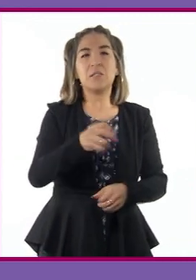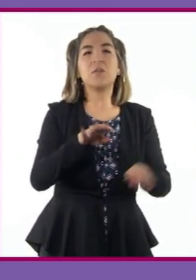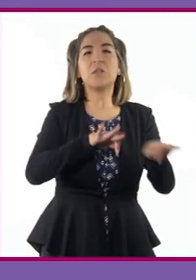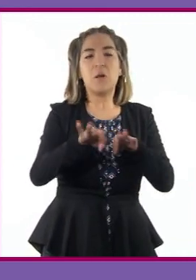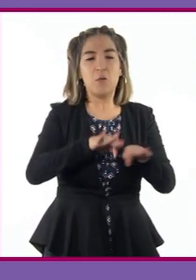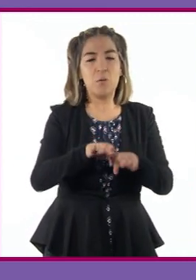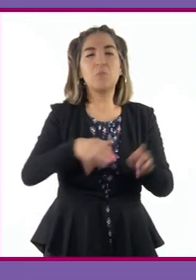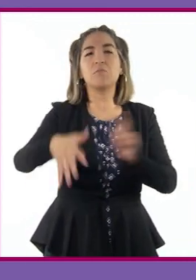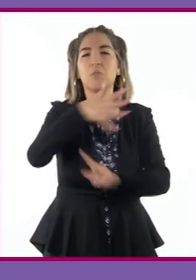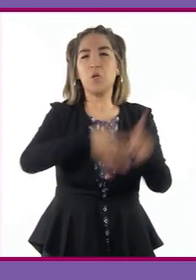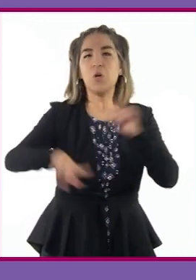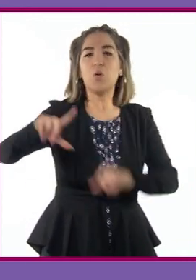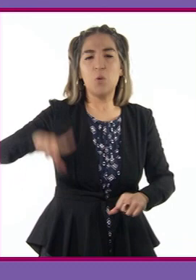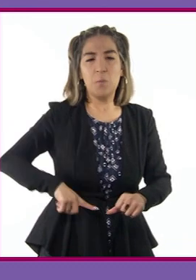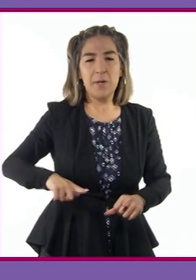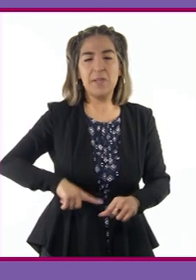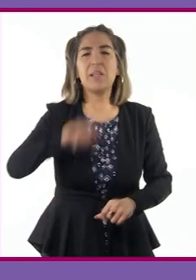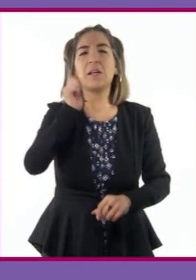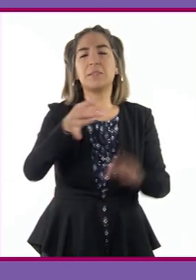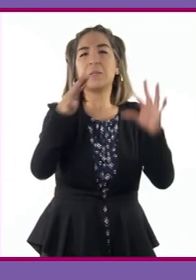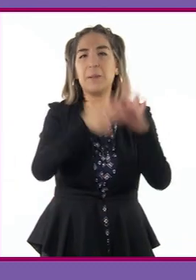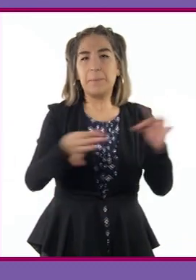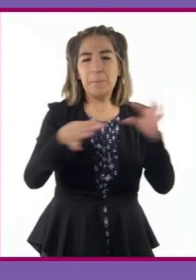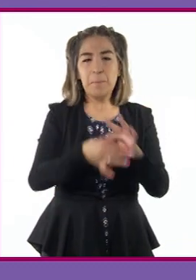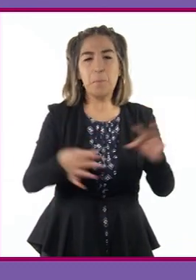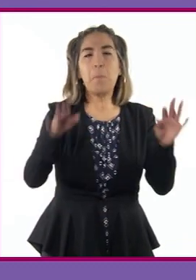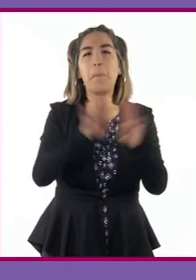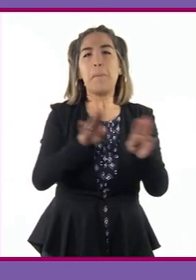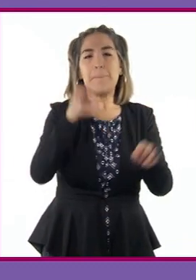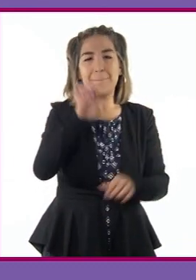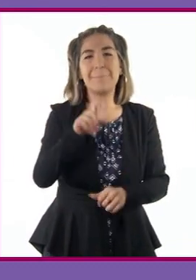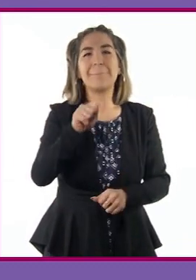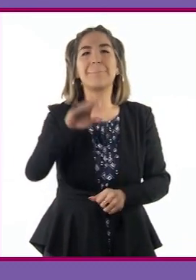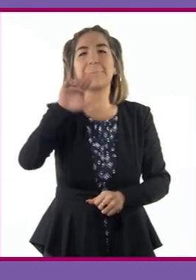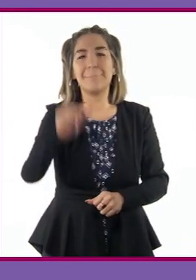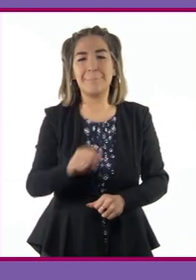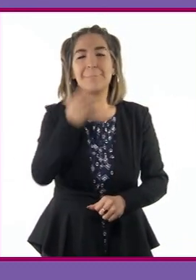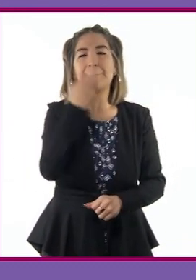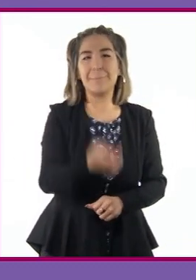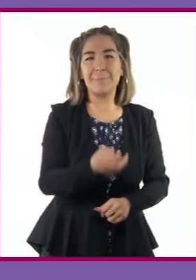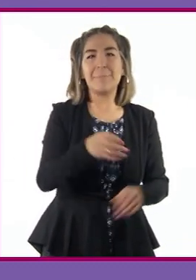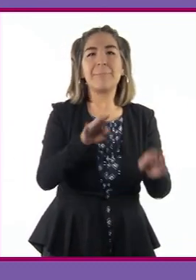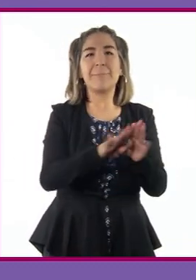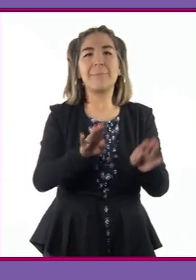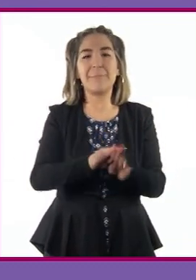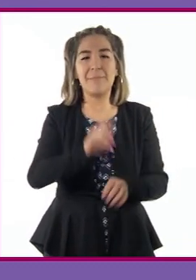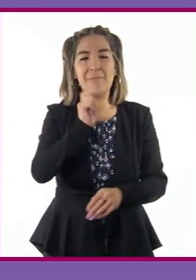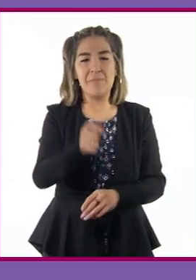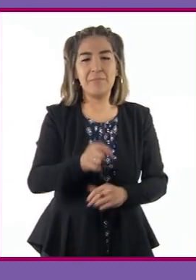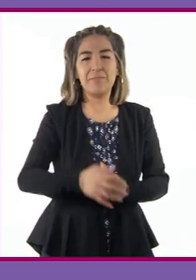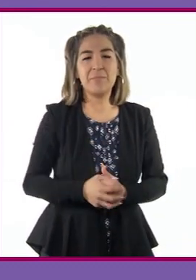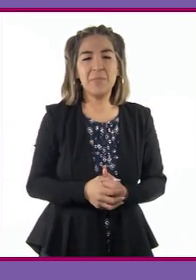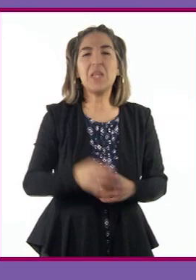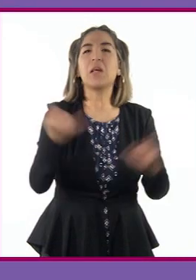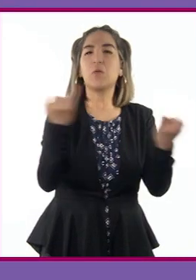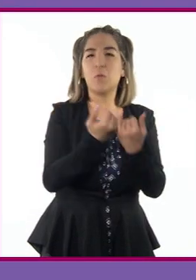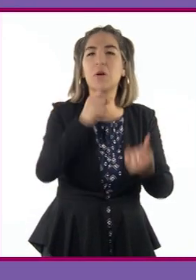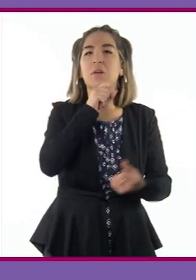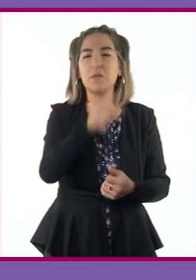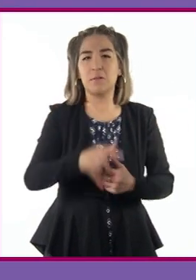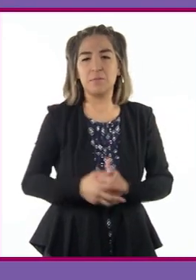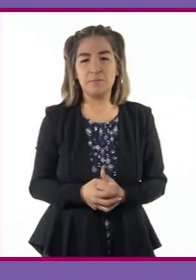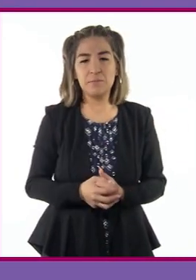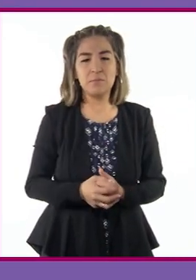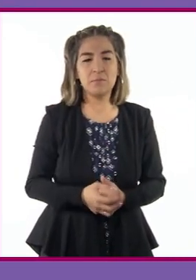Servidores Públicos, contempla la actuación ética y responsable de cada servidor público, así como los principios